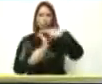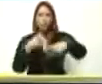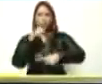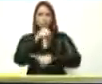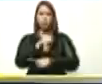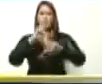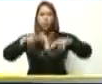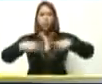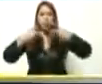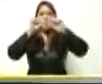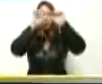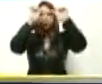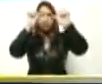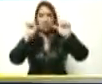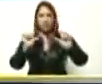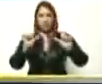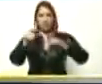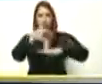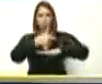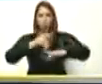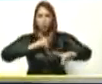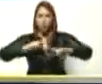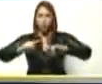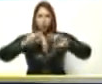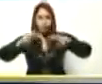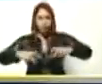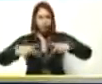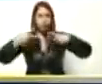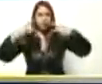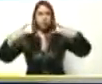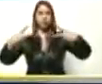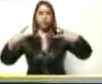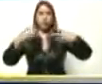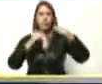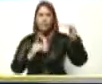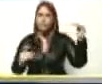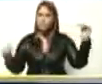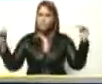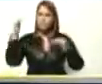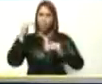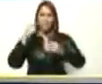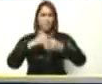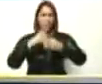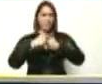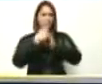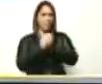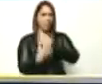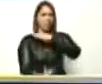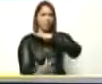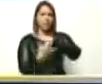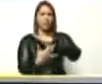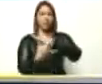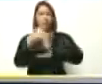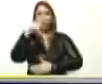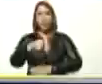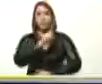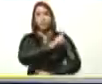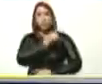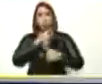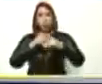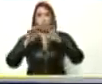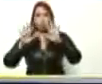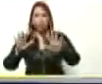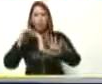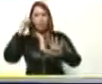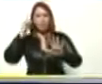un nuevo sistema, de gobierno, renovado, con alto componente, tecnológico, y que con el uno por diez, le